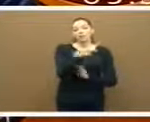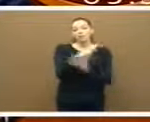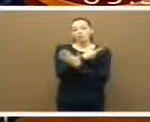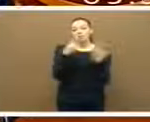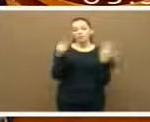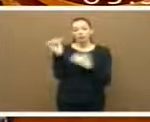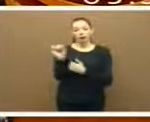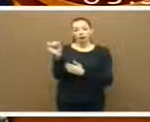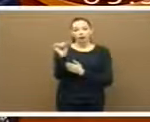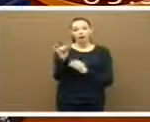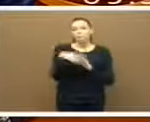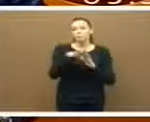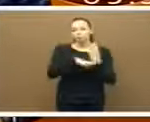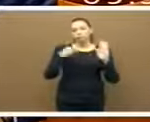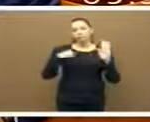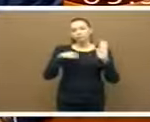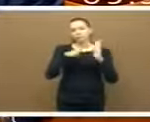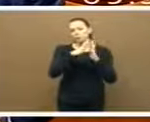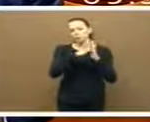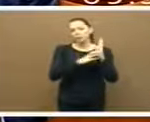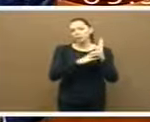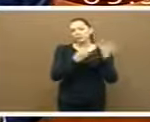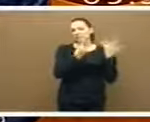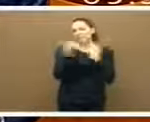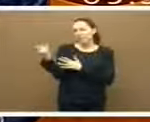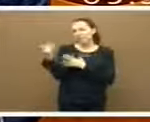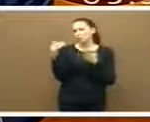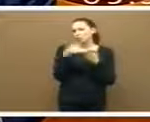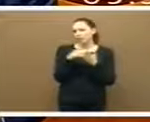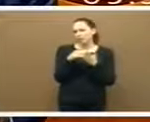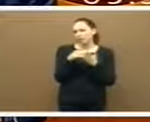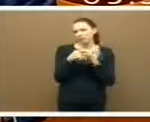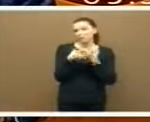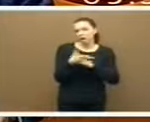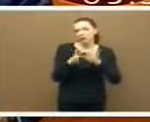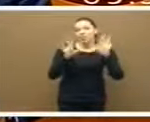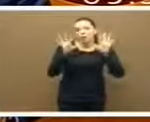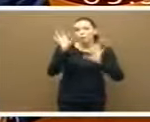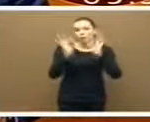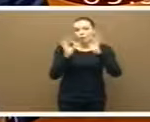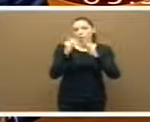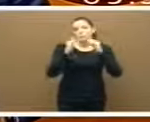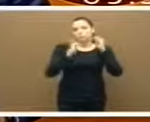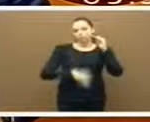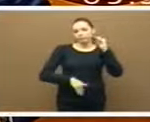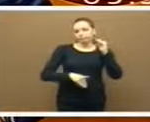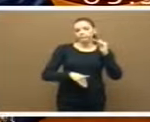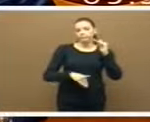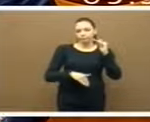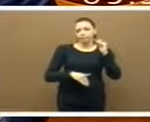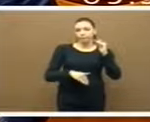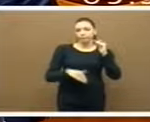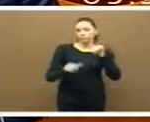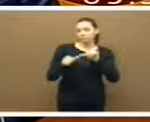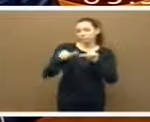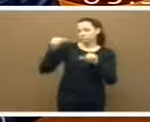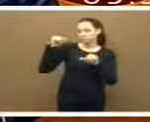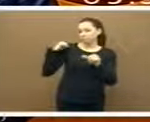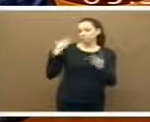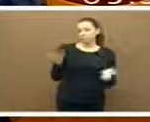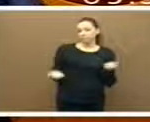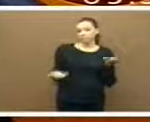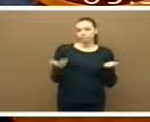bajado casi más de 600,000 euros, o sea, casi un 10% menos en estos últimos presupuestos.